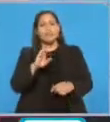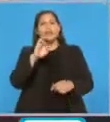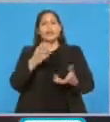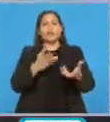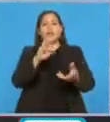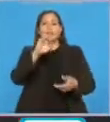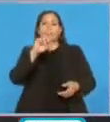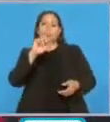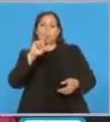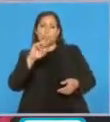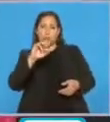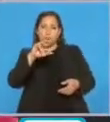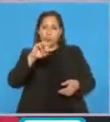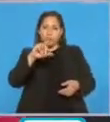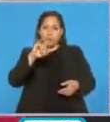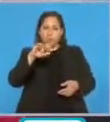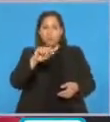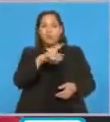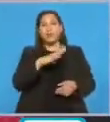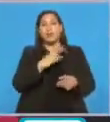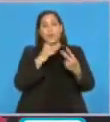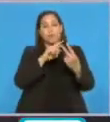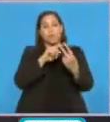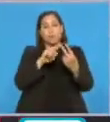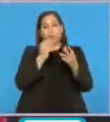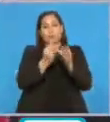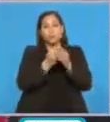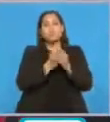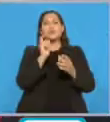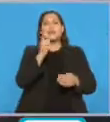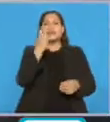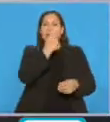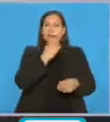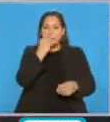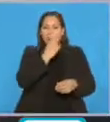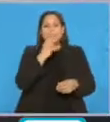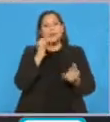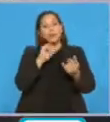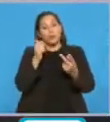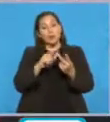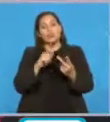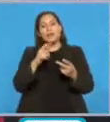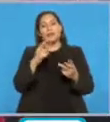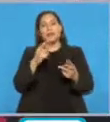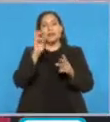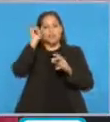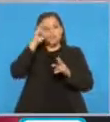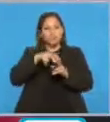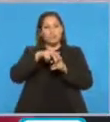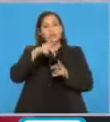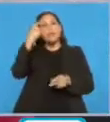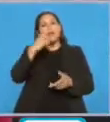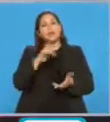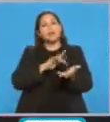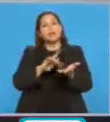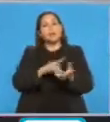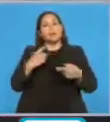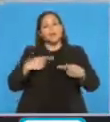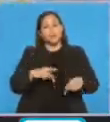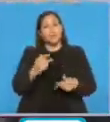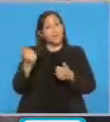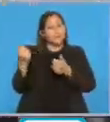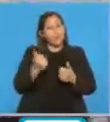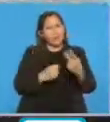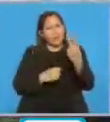llegué a este módulo y les comenté que tenía 2 cursos, uno de expresión oral y otro de equinoterapia como apoyo a la sociedad, y me dijeron, tráigase los